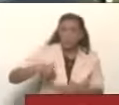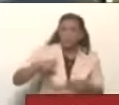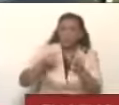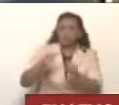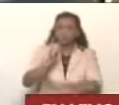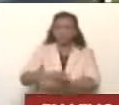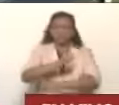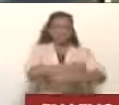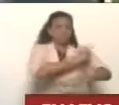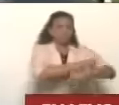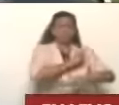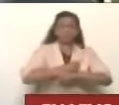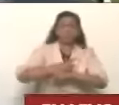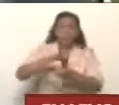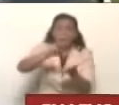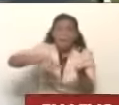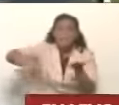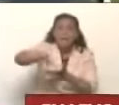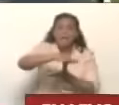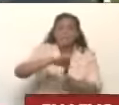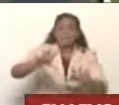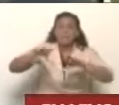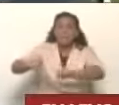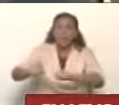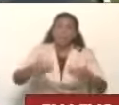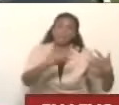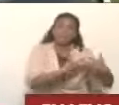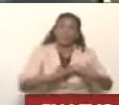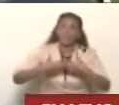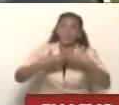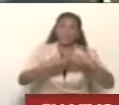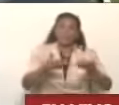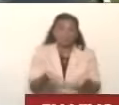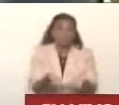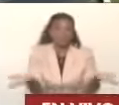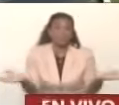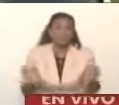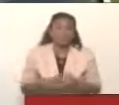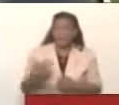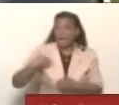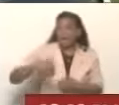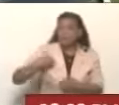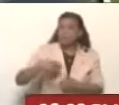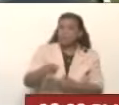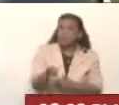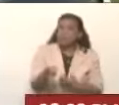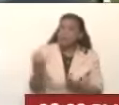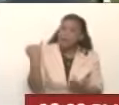mando, en una gran base militar estadounidense. Aquí está la prueba. Argentina tiene